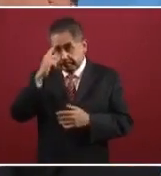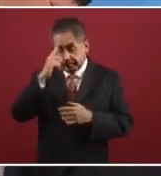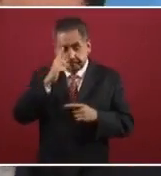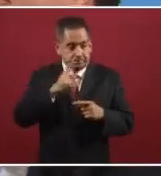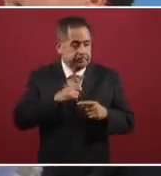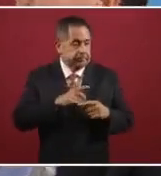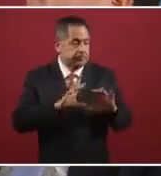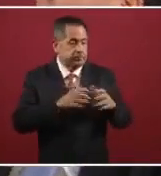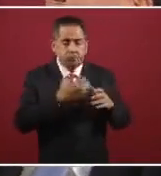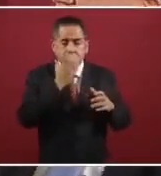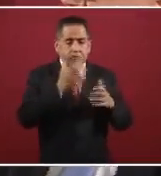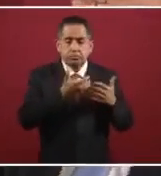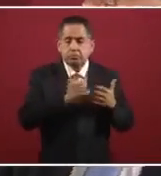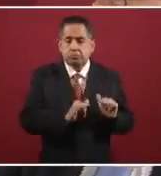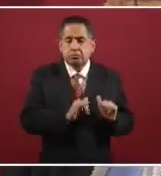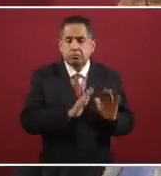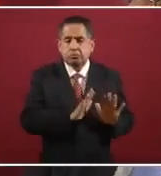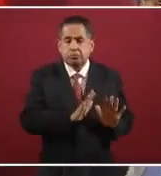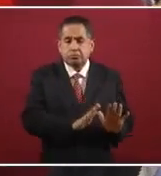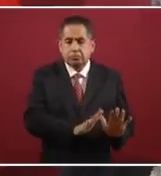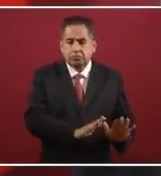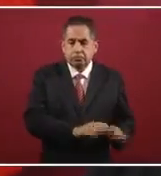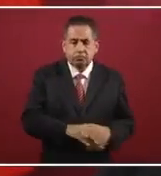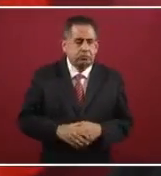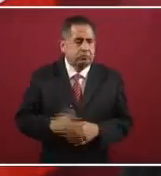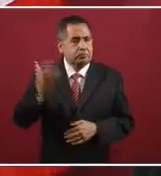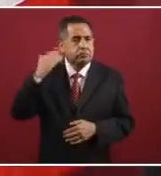conservador durante muchos años, se dejó de hablar de igualdad.